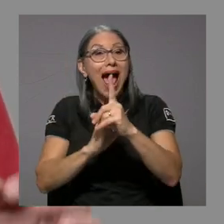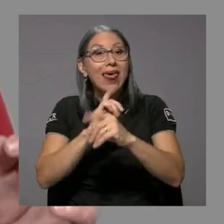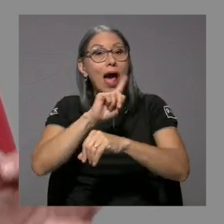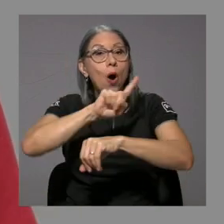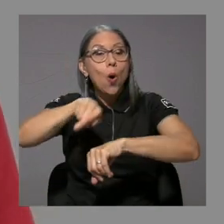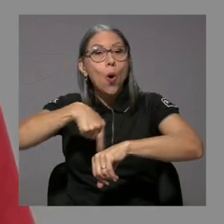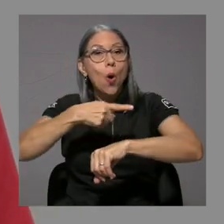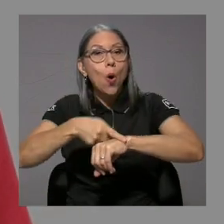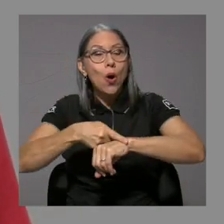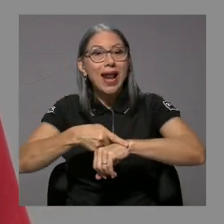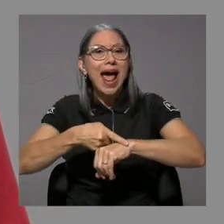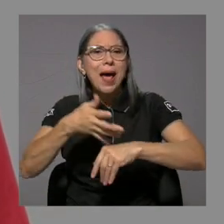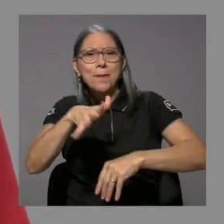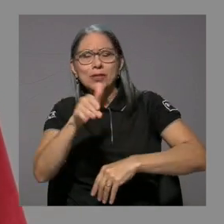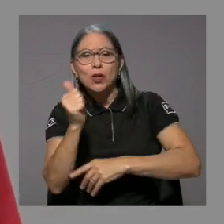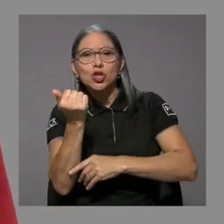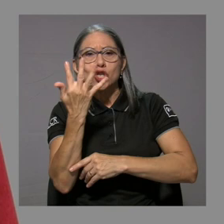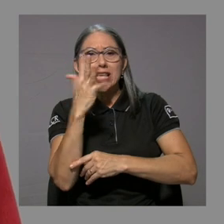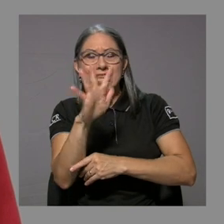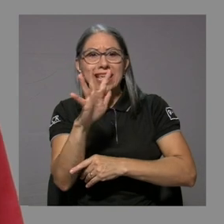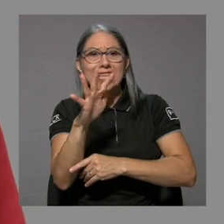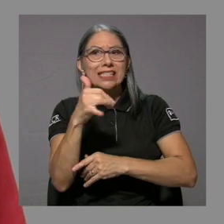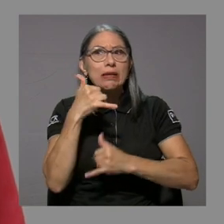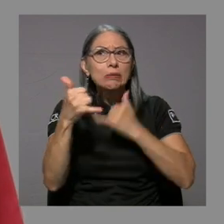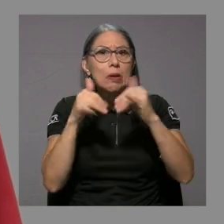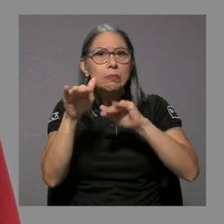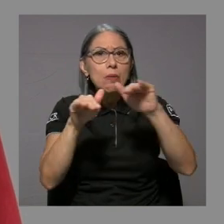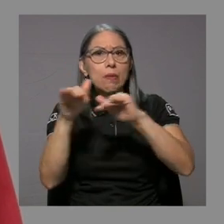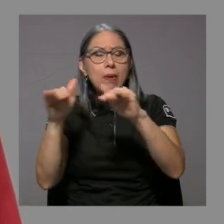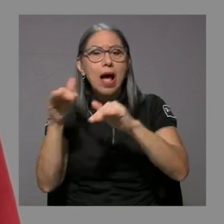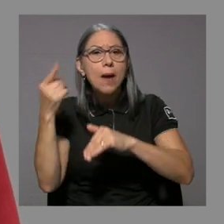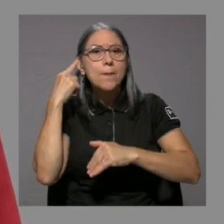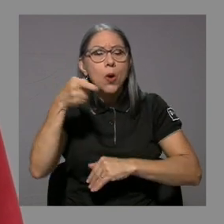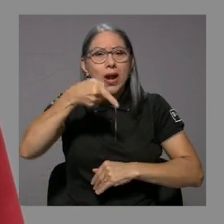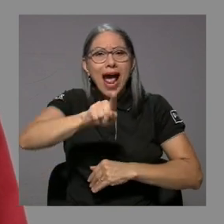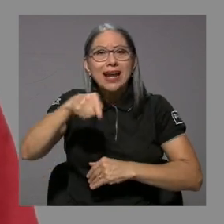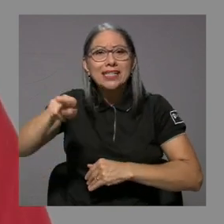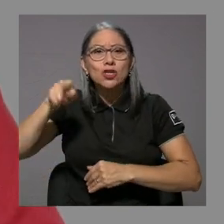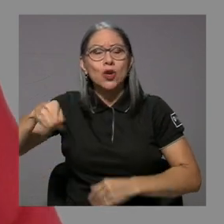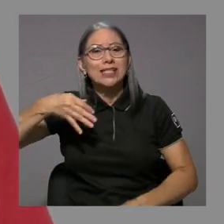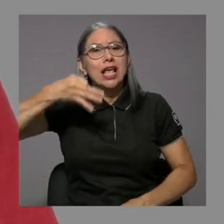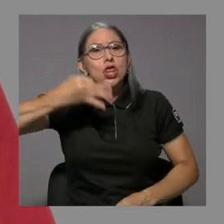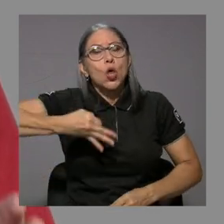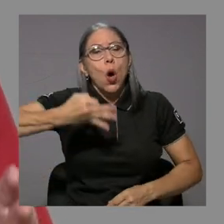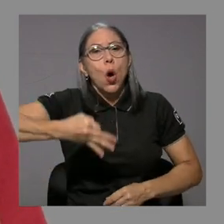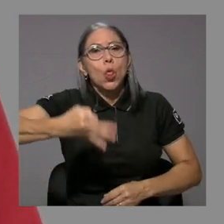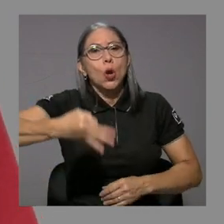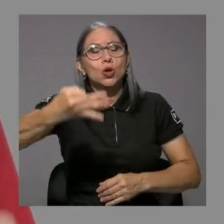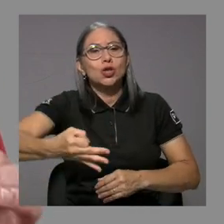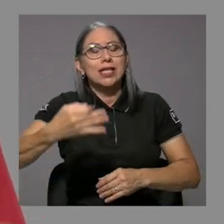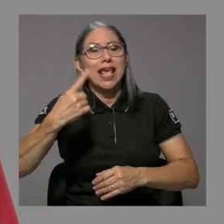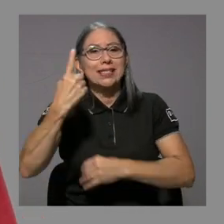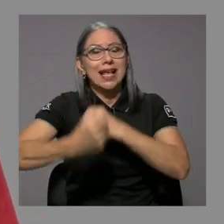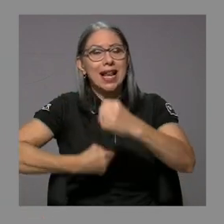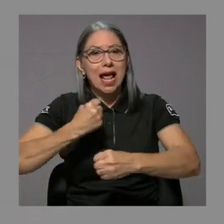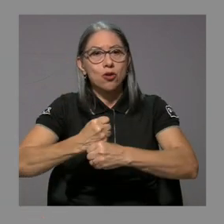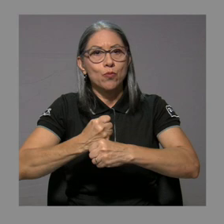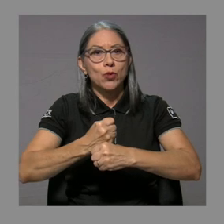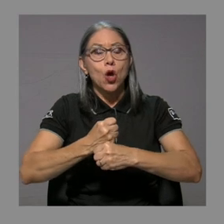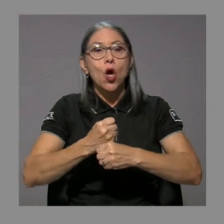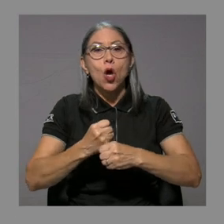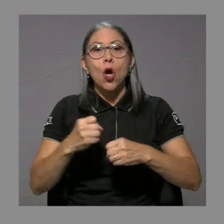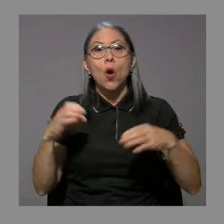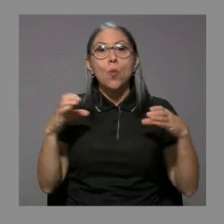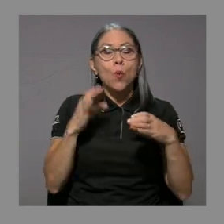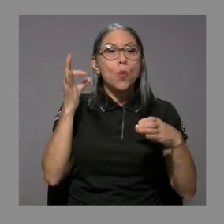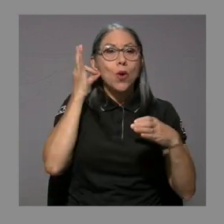hora se reciben en nuestro país cerca de 15 reportes de agresiones todos los días del año.